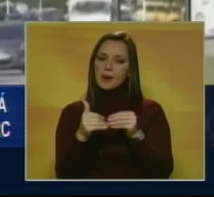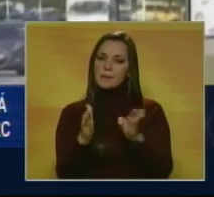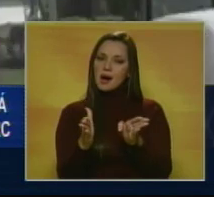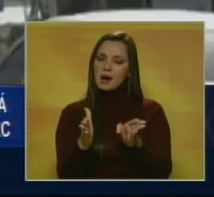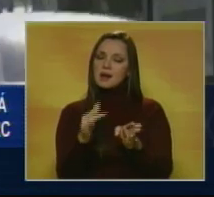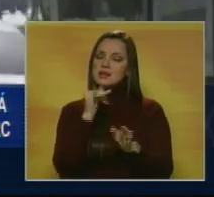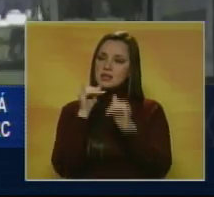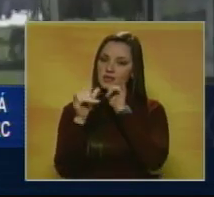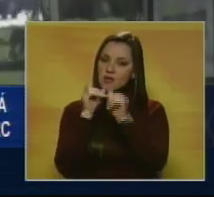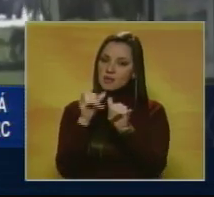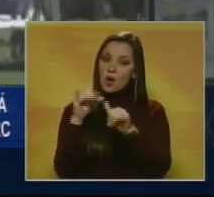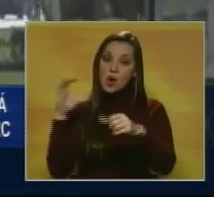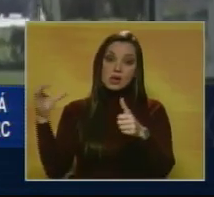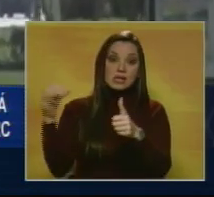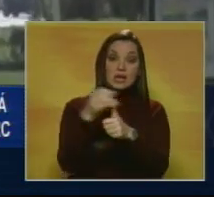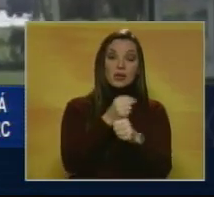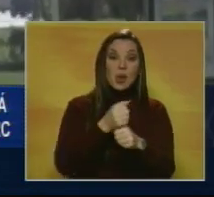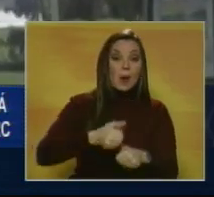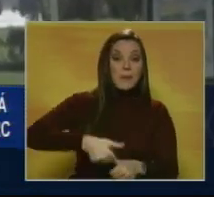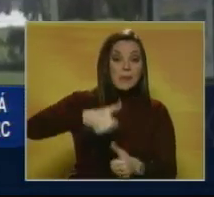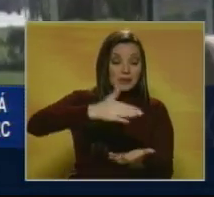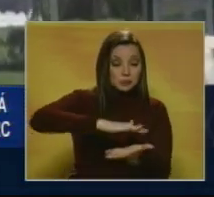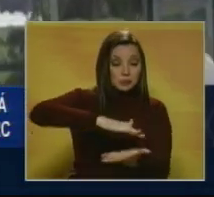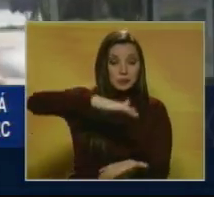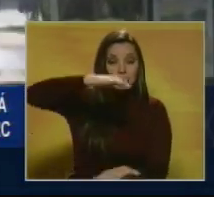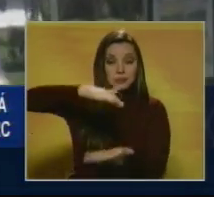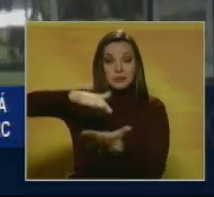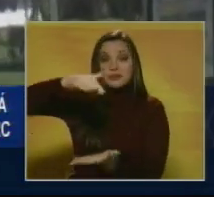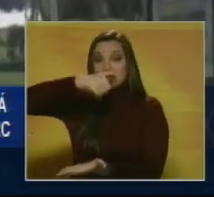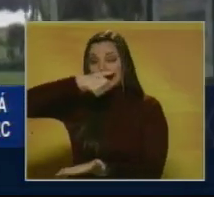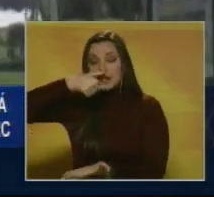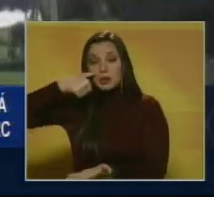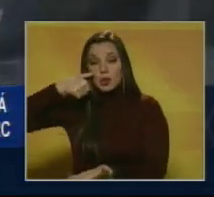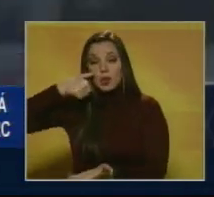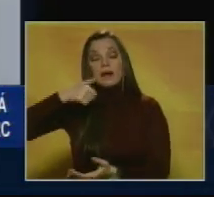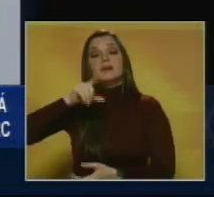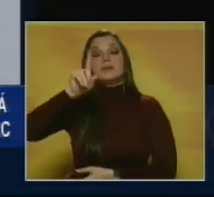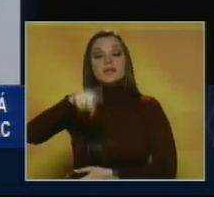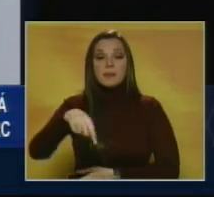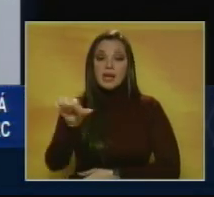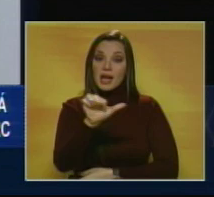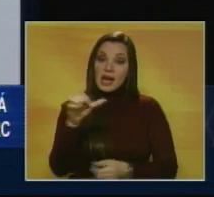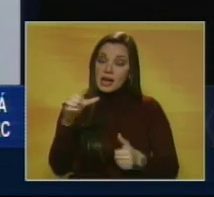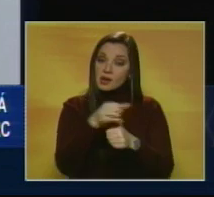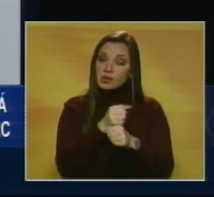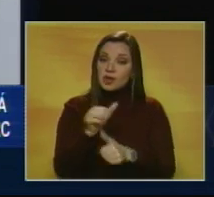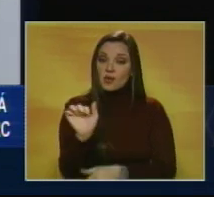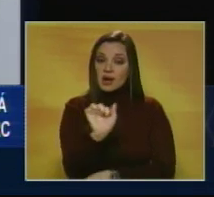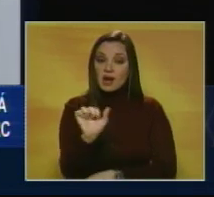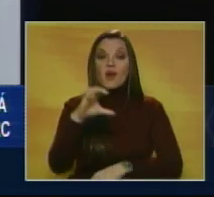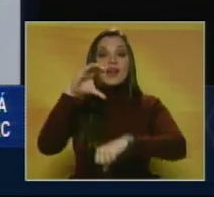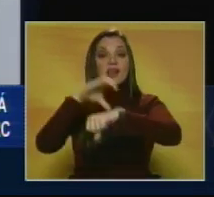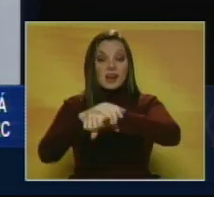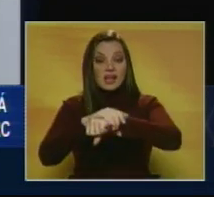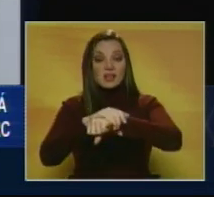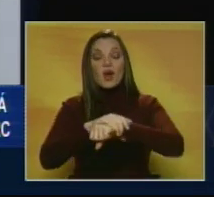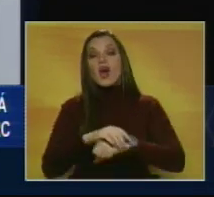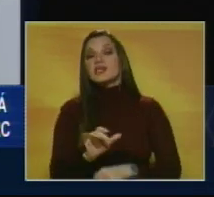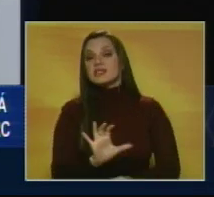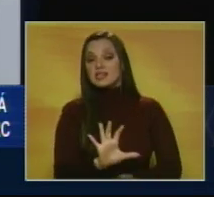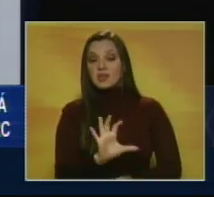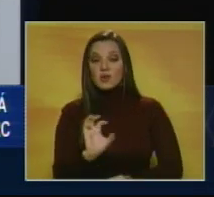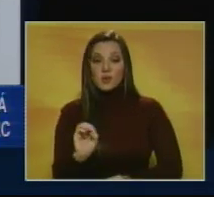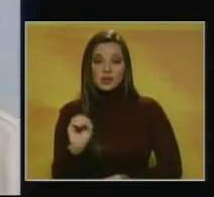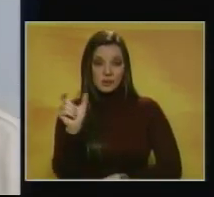que decomisaron más de media tonelada de cocaína, además de vehículos y otras propiedades, y que detuvieron a unas 50